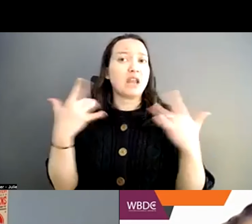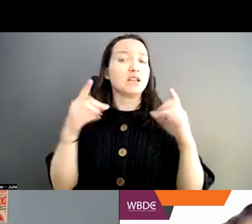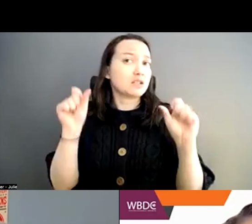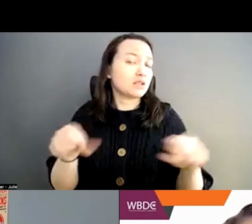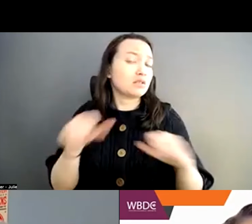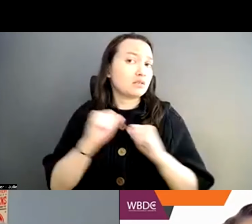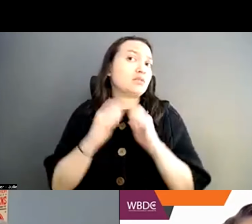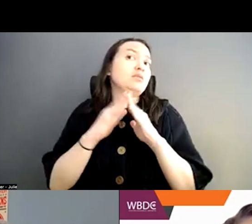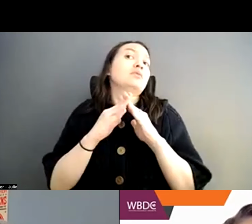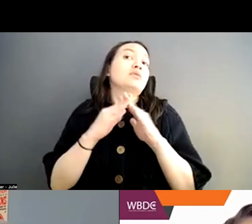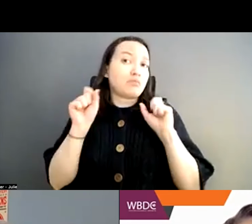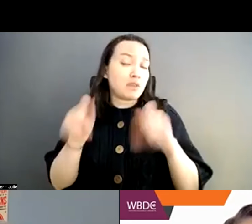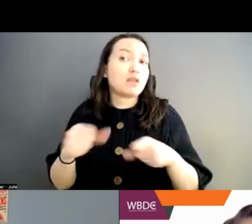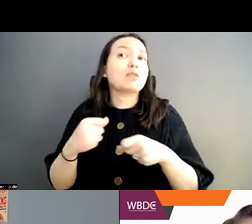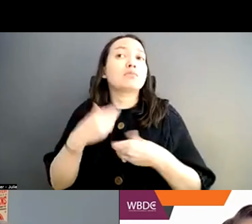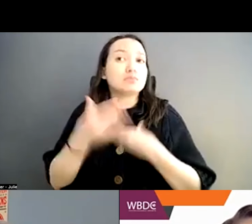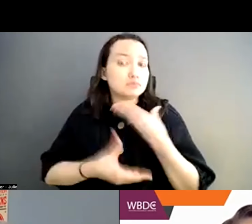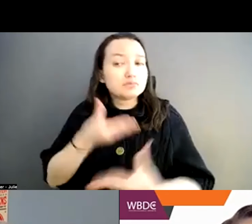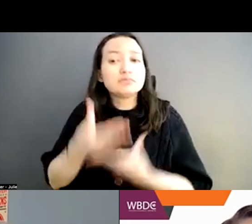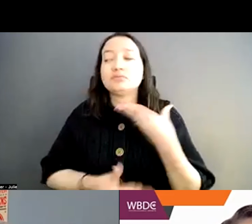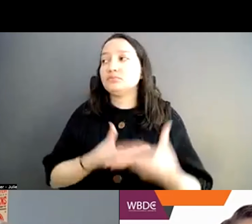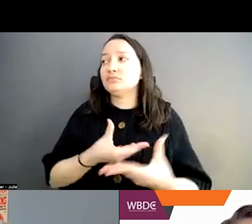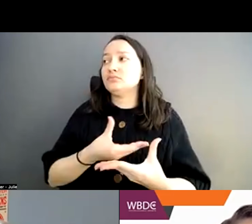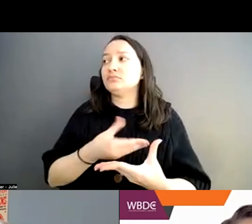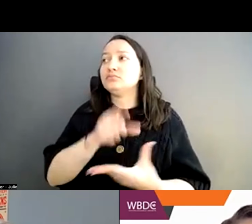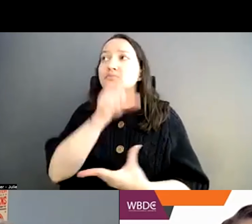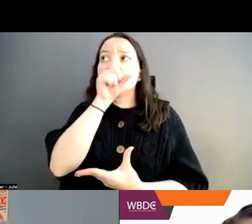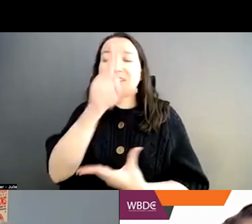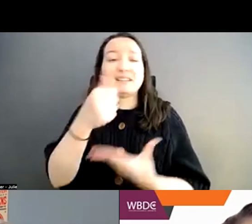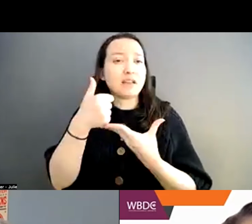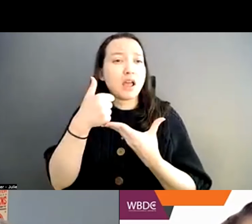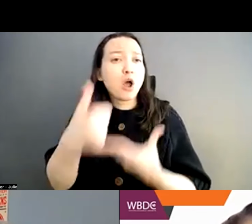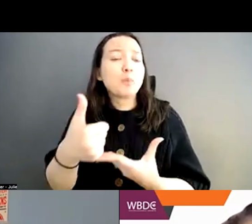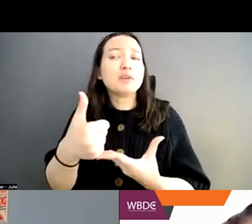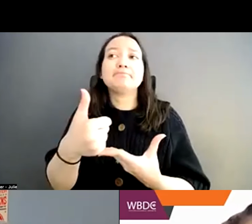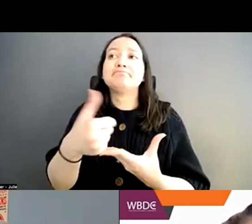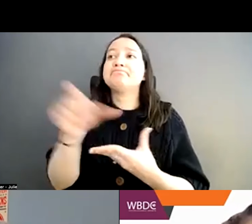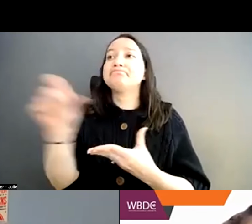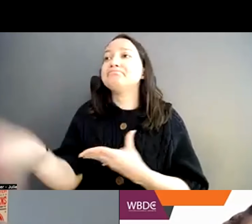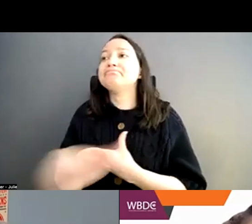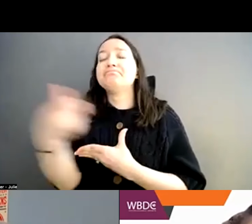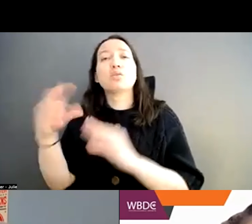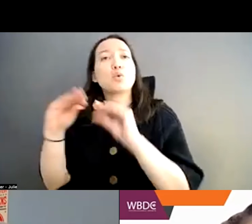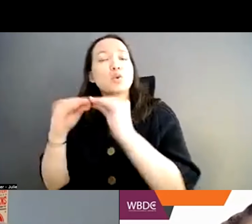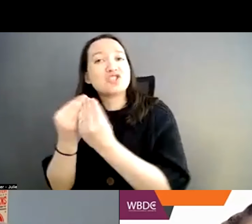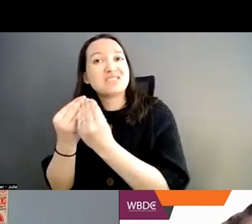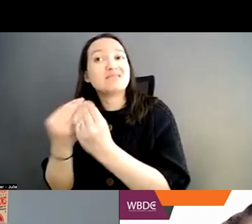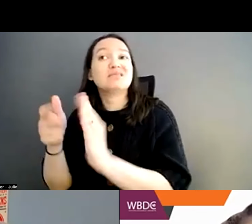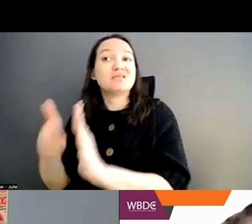hablando Goody, que nosotros podemos ayudar a dar información